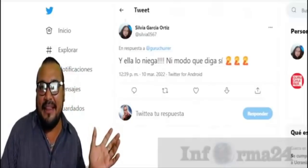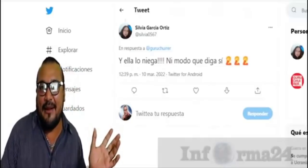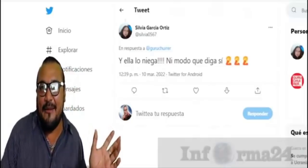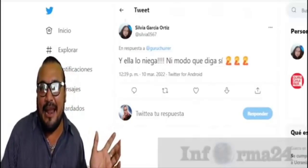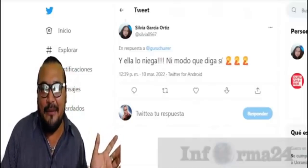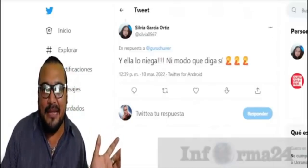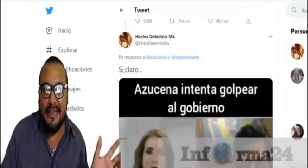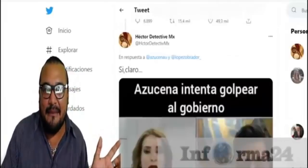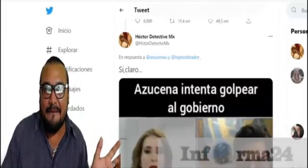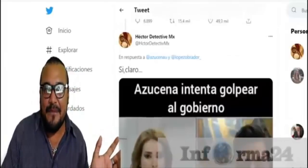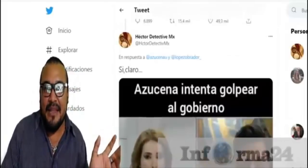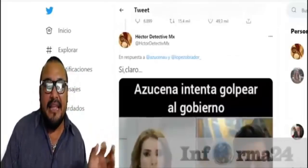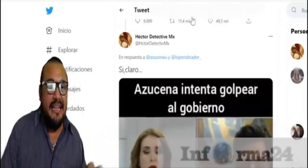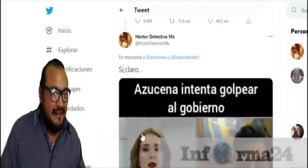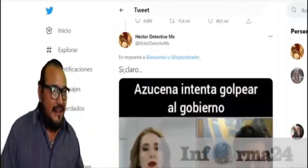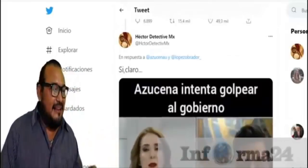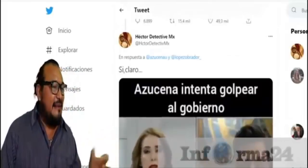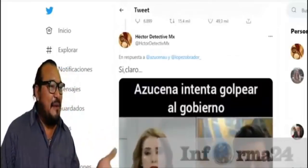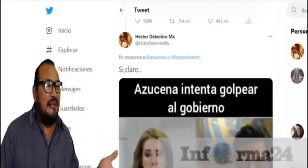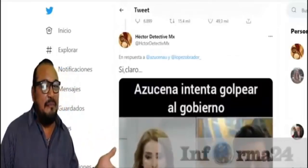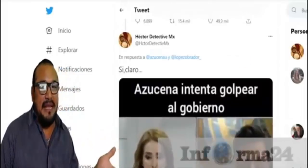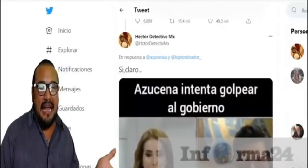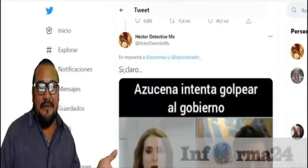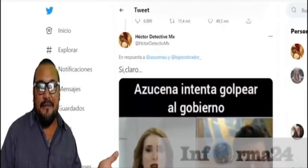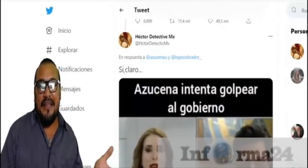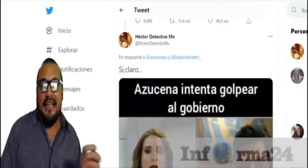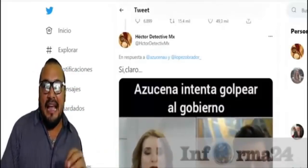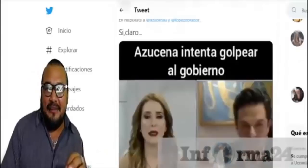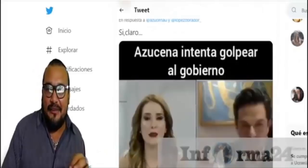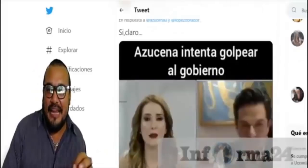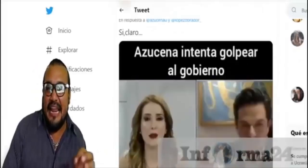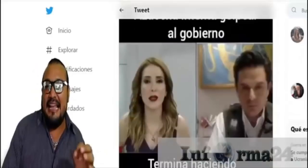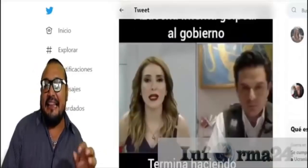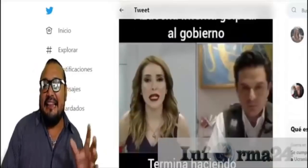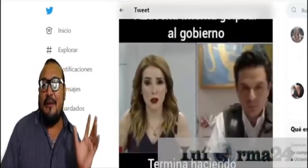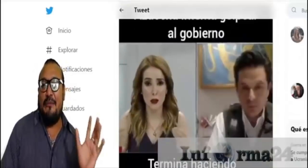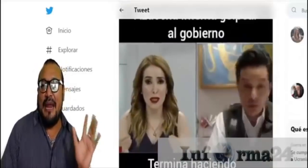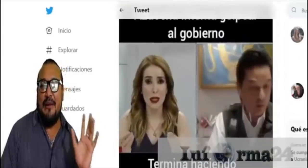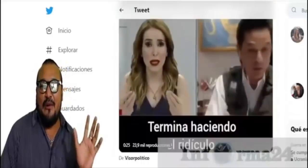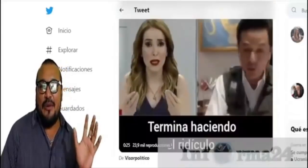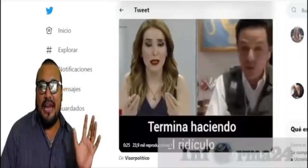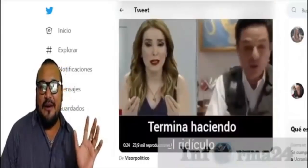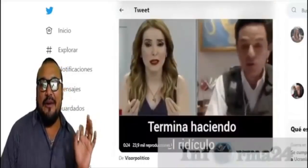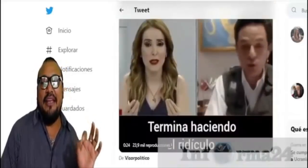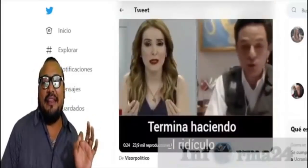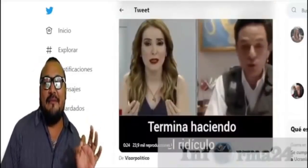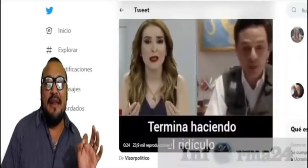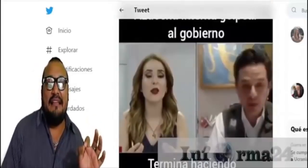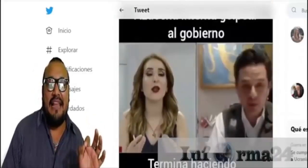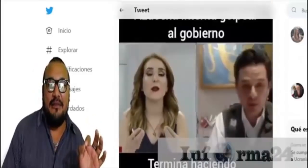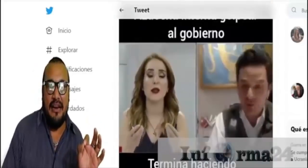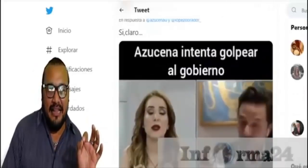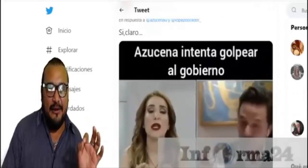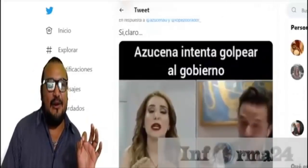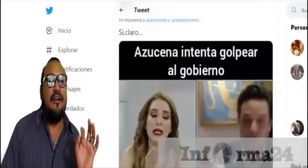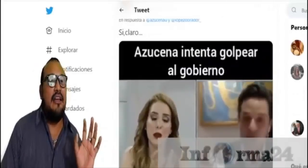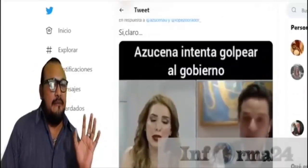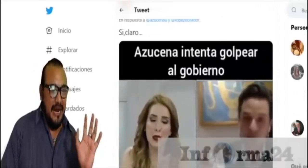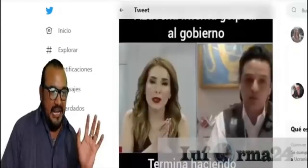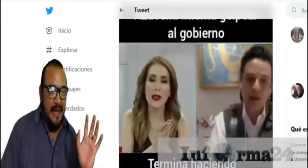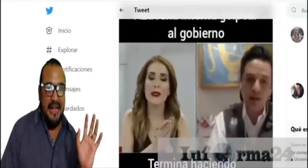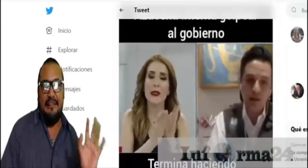se presenta como la víctima y es que se puede esperar a su cena e intenta golpear al gobierno y termina haciendo el ridículo